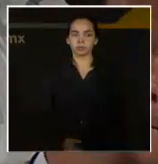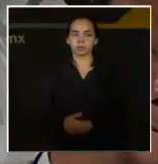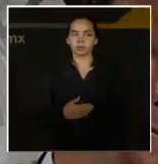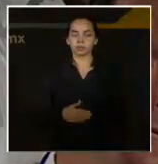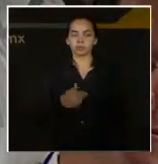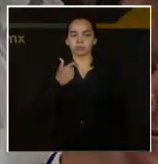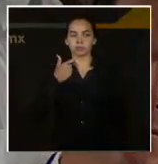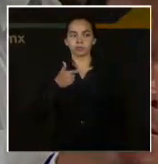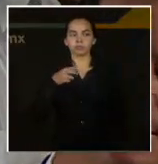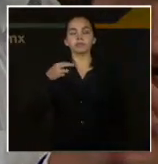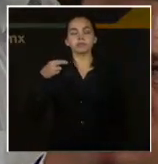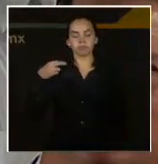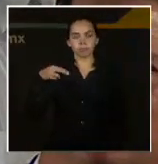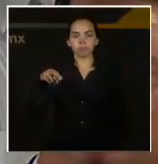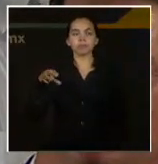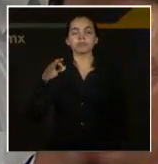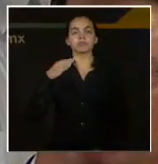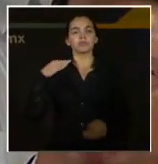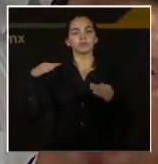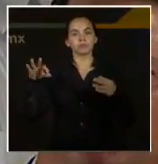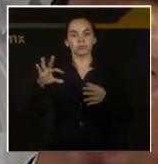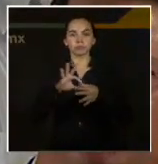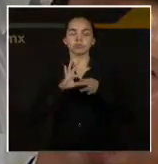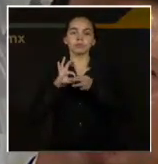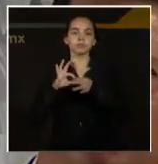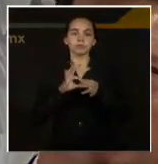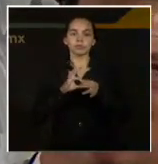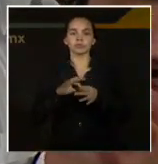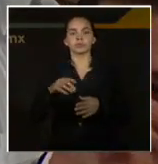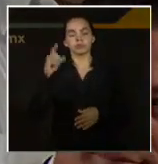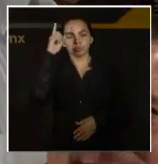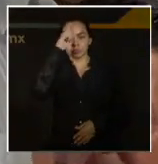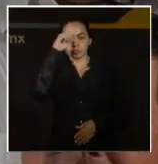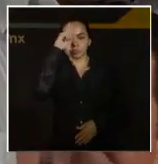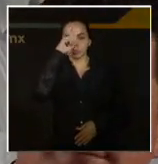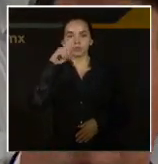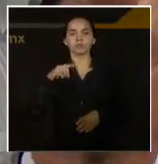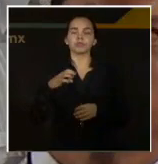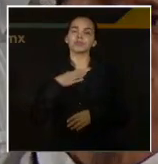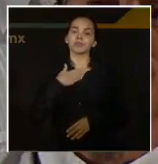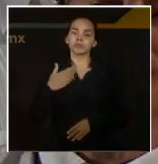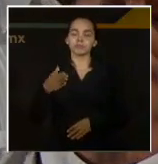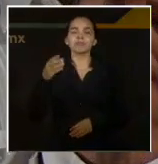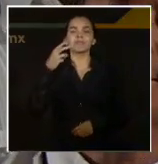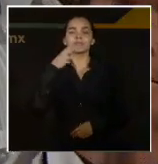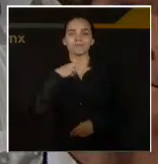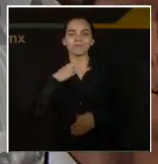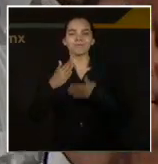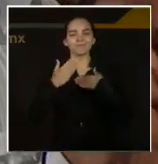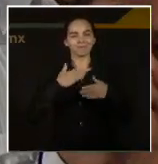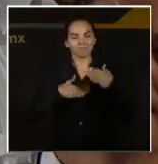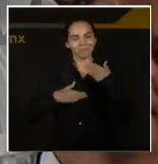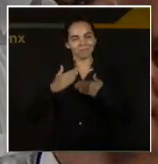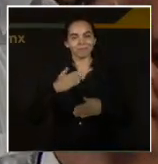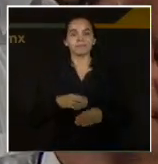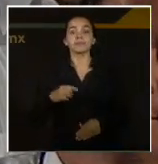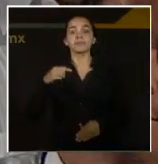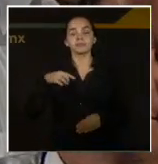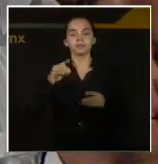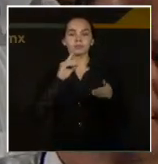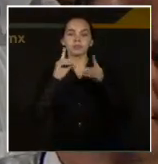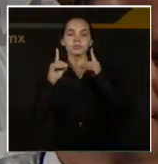nombre de las cámaras y organismos que integran el Consejo Coordinador Empresarial, les doy la más cordial bienvenida al